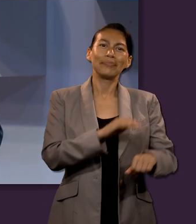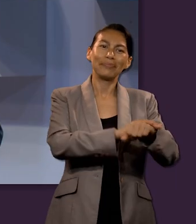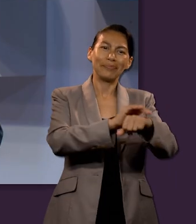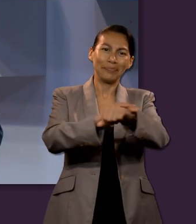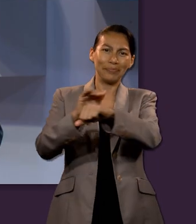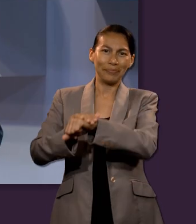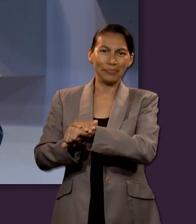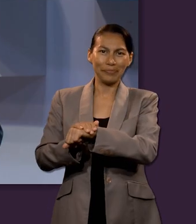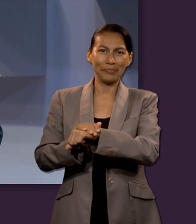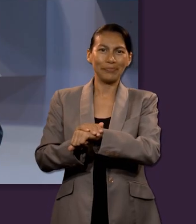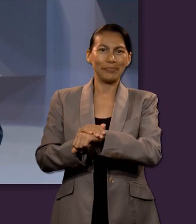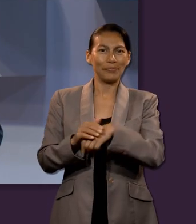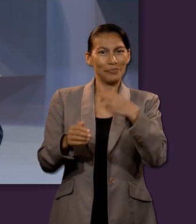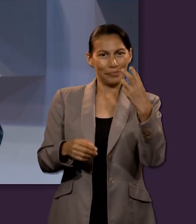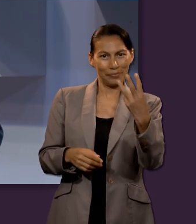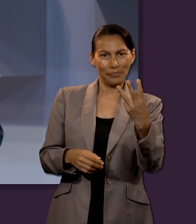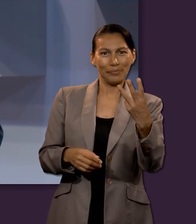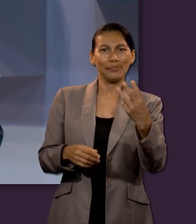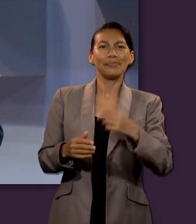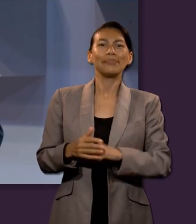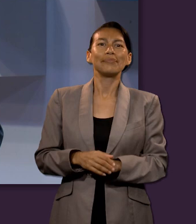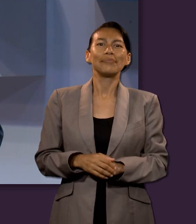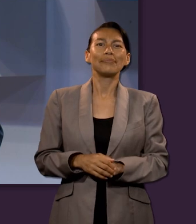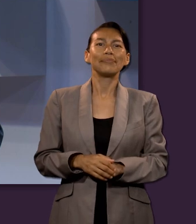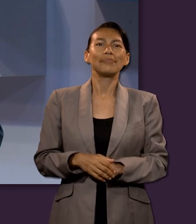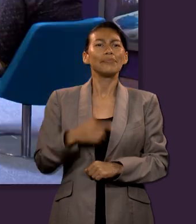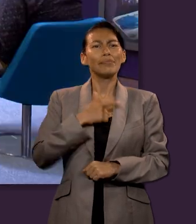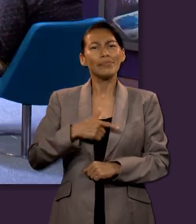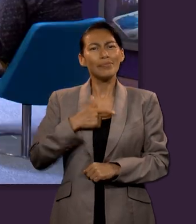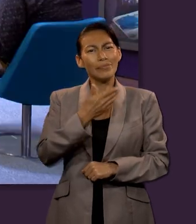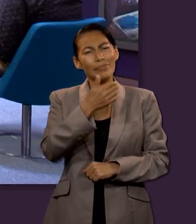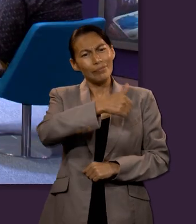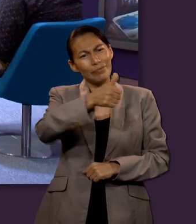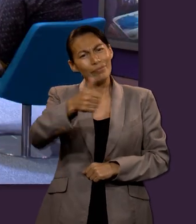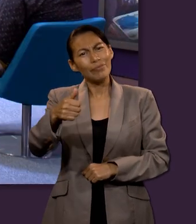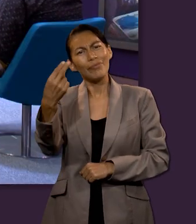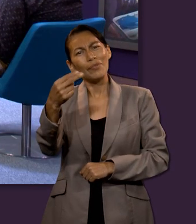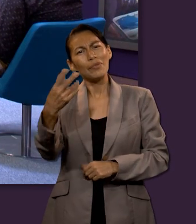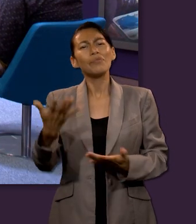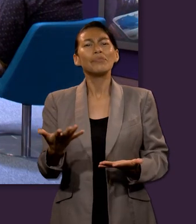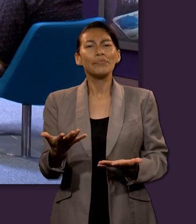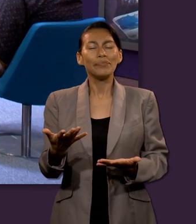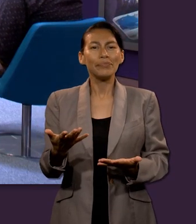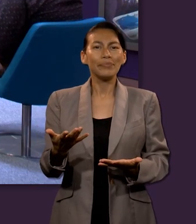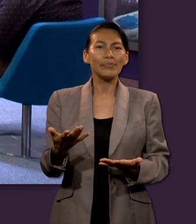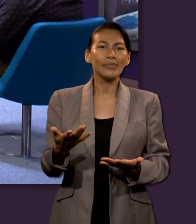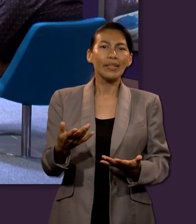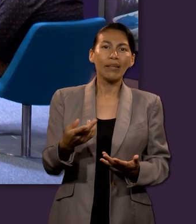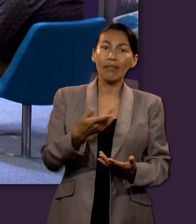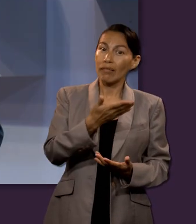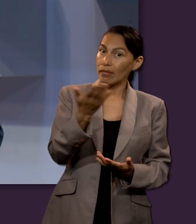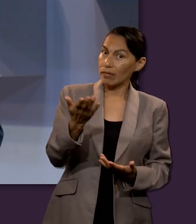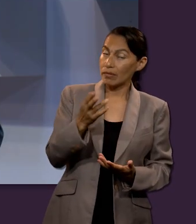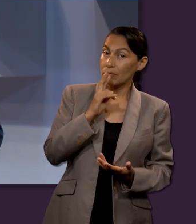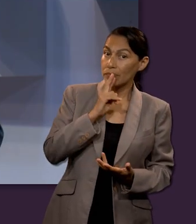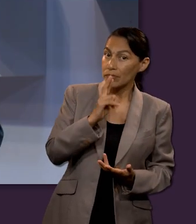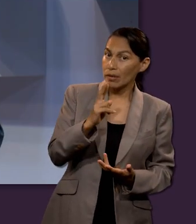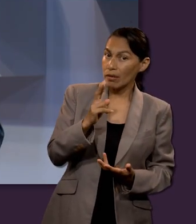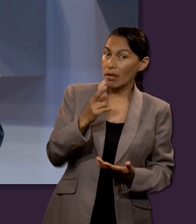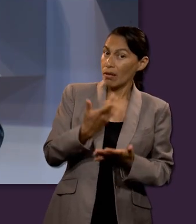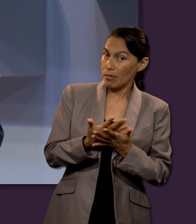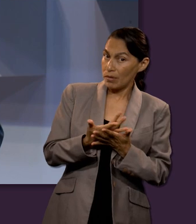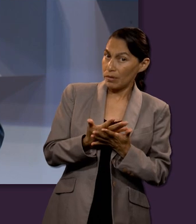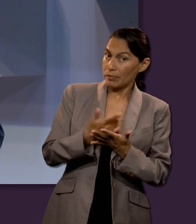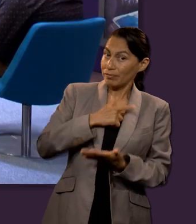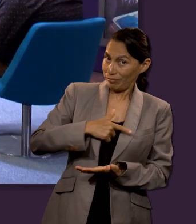aquí tres compañeros que me gustaría que dijeran su nombre y que respondieran la pregunta si les gusta les